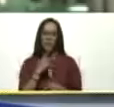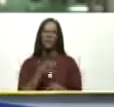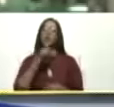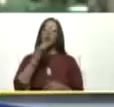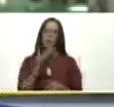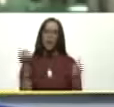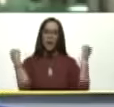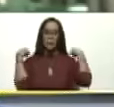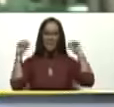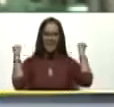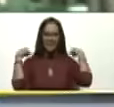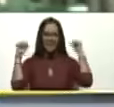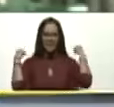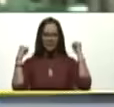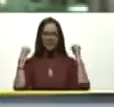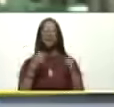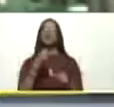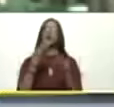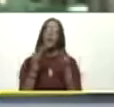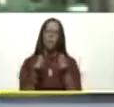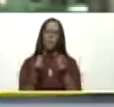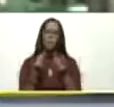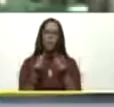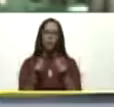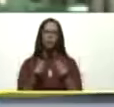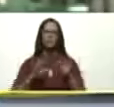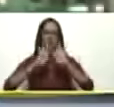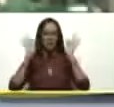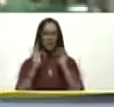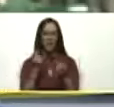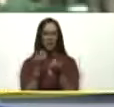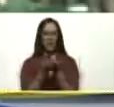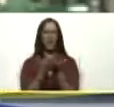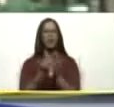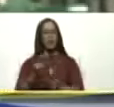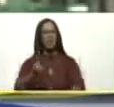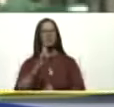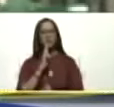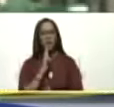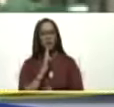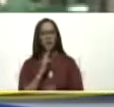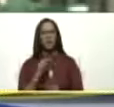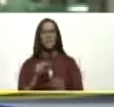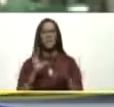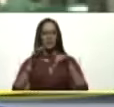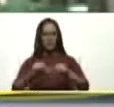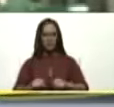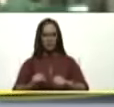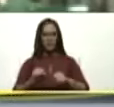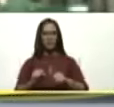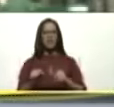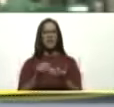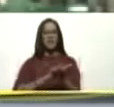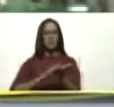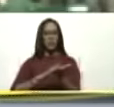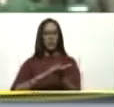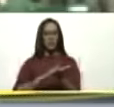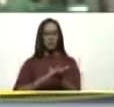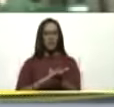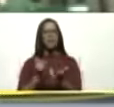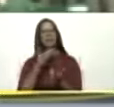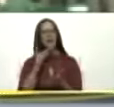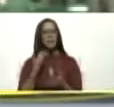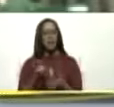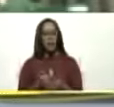buenas prácticas y con mucha estrategia económica que ha dado resultados para tomar la senda de la recuperación y la